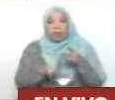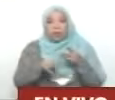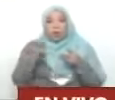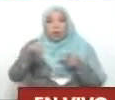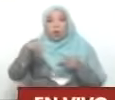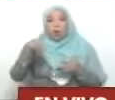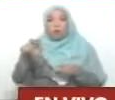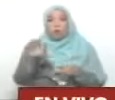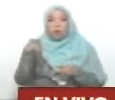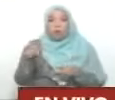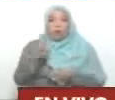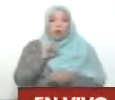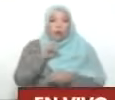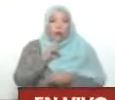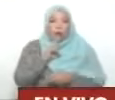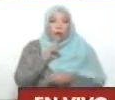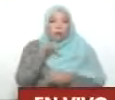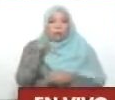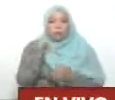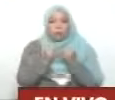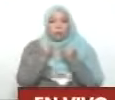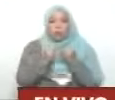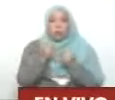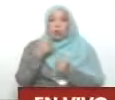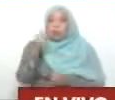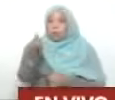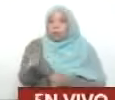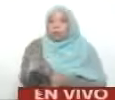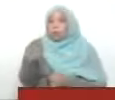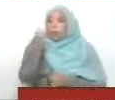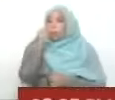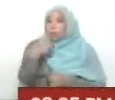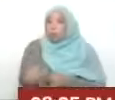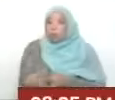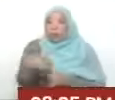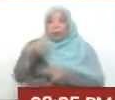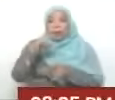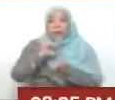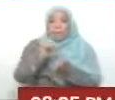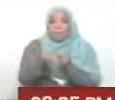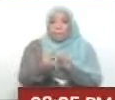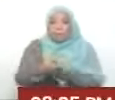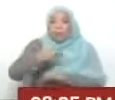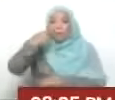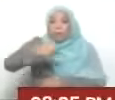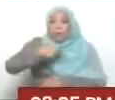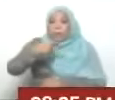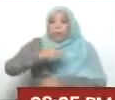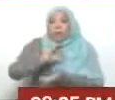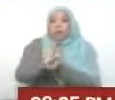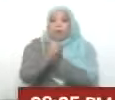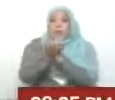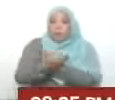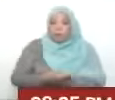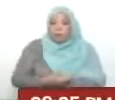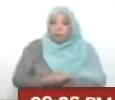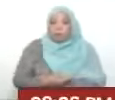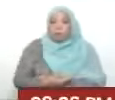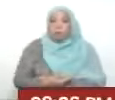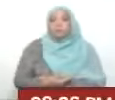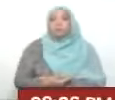¿Para qué más? Como dicen por ahí. No te llevo nada. Entonces, Chávez me enseñó. Mira,